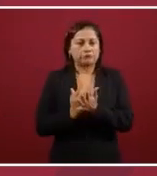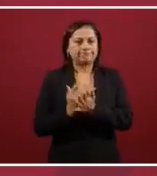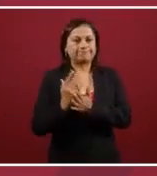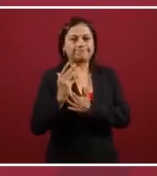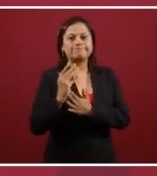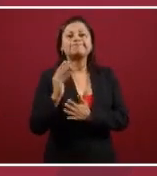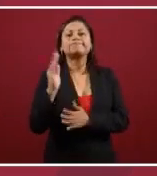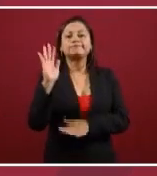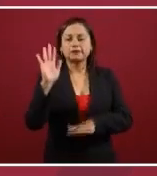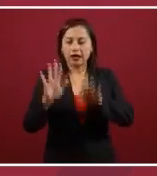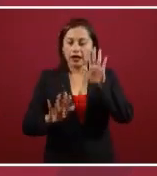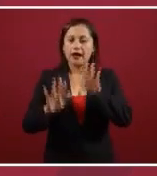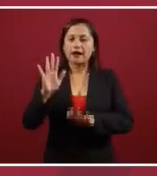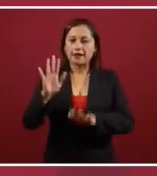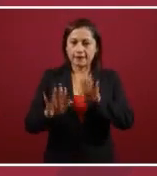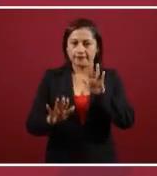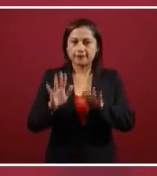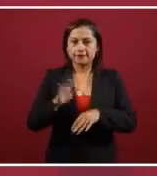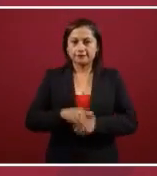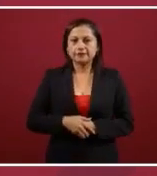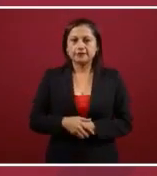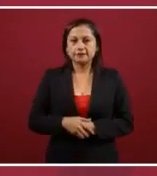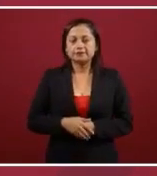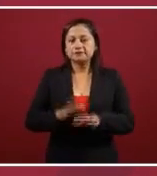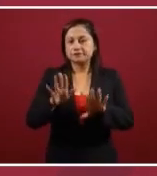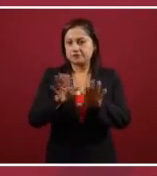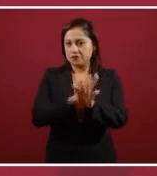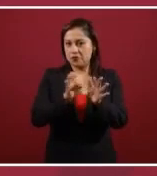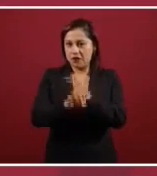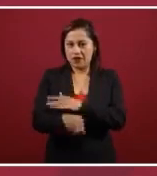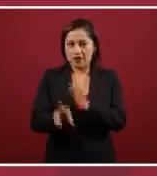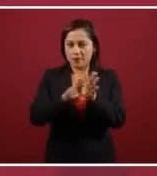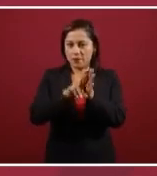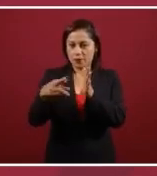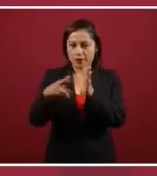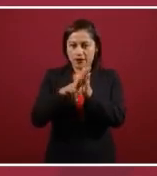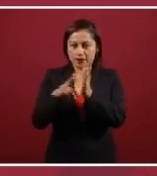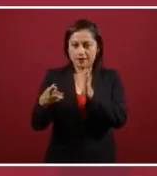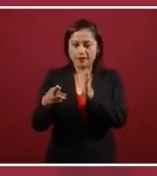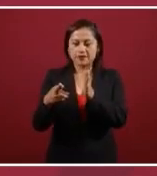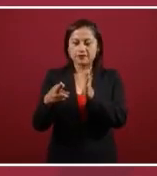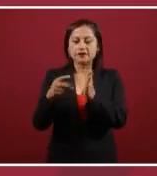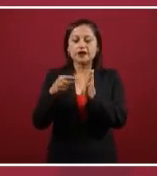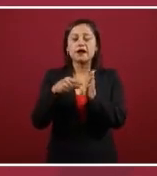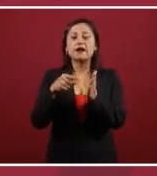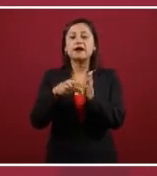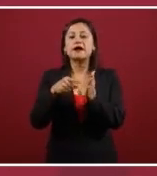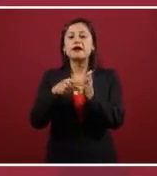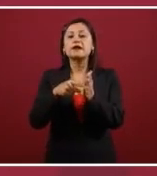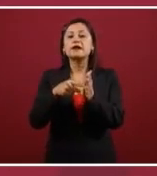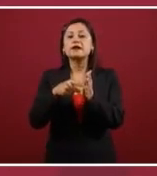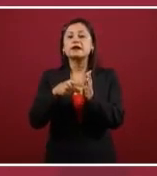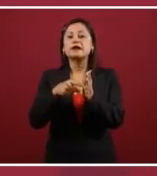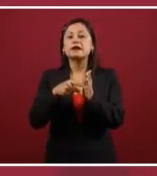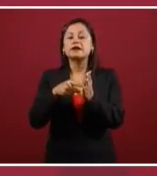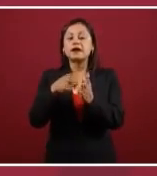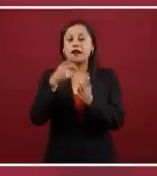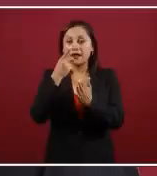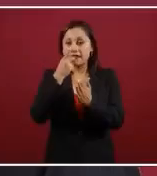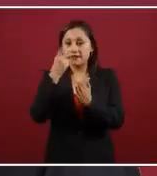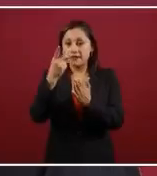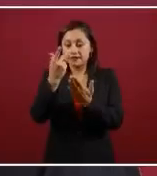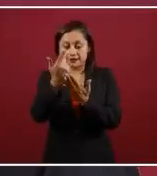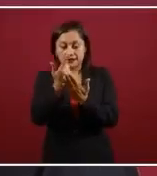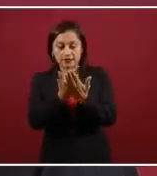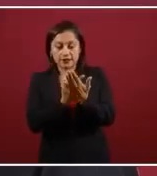En alguna ocasión, una de estas revistas que da a conocer la lista de los hombres más ricos del